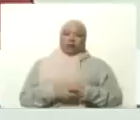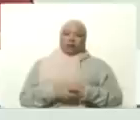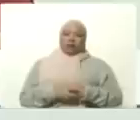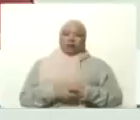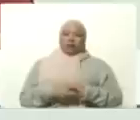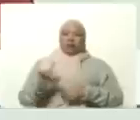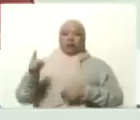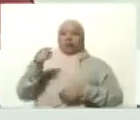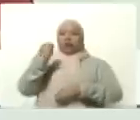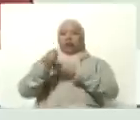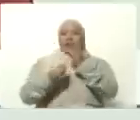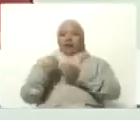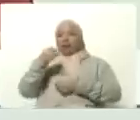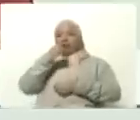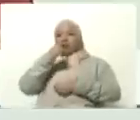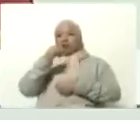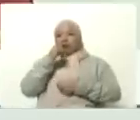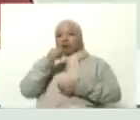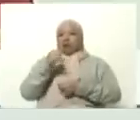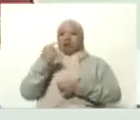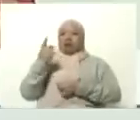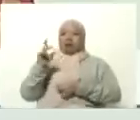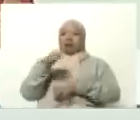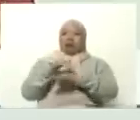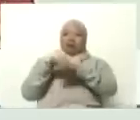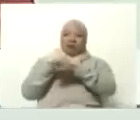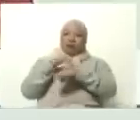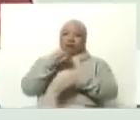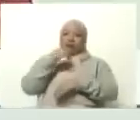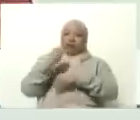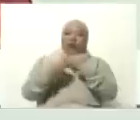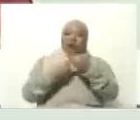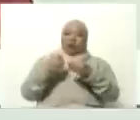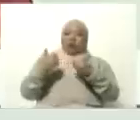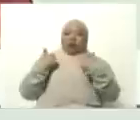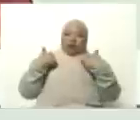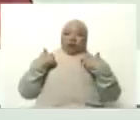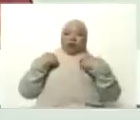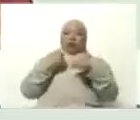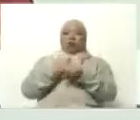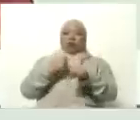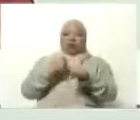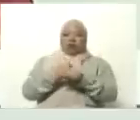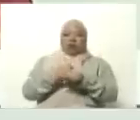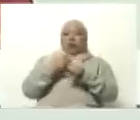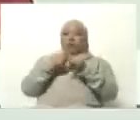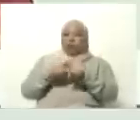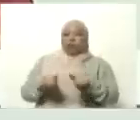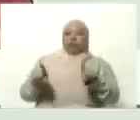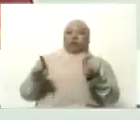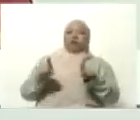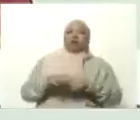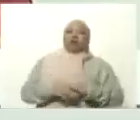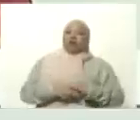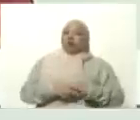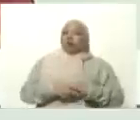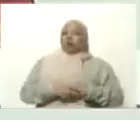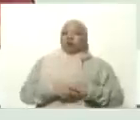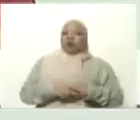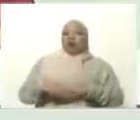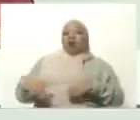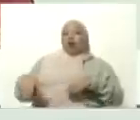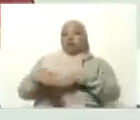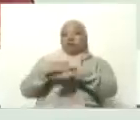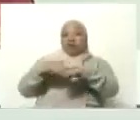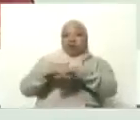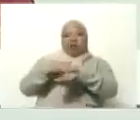fueron revisados en un equipo coordinado por la ministra, la vicepresidenta, por supuesto, pero coordinado por la ministra